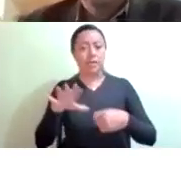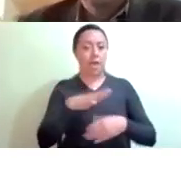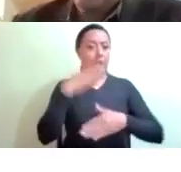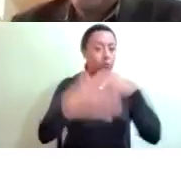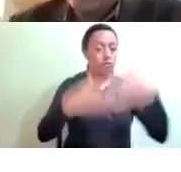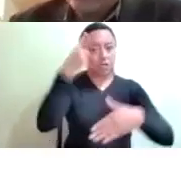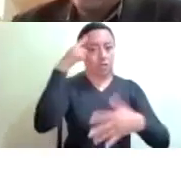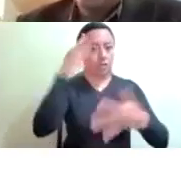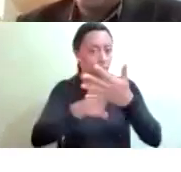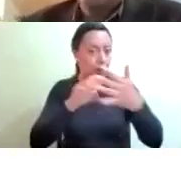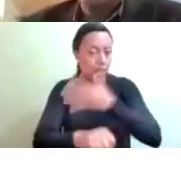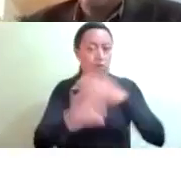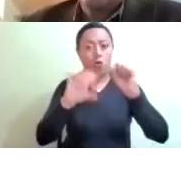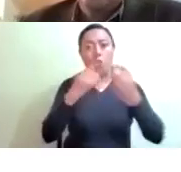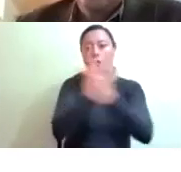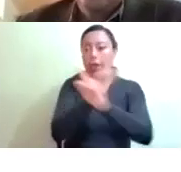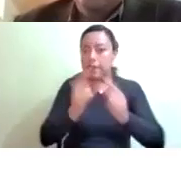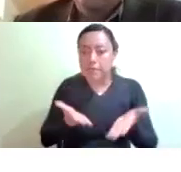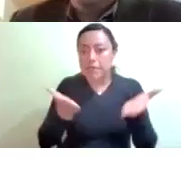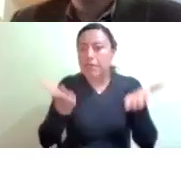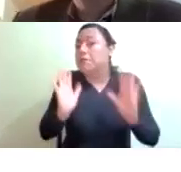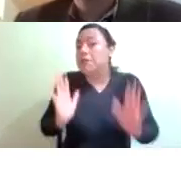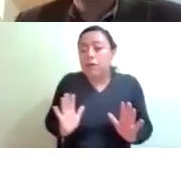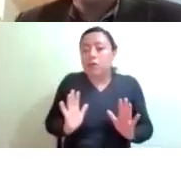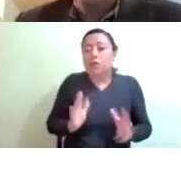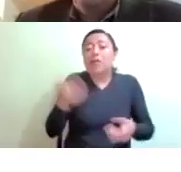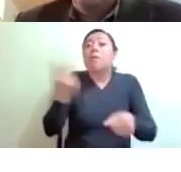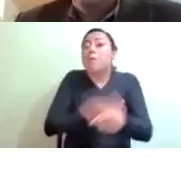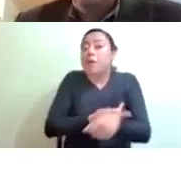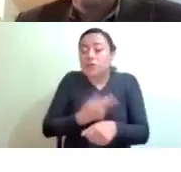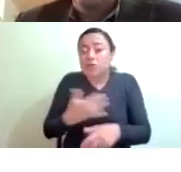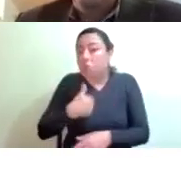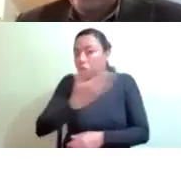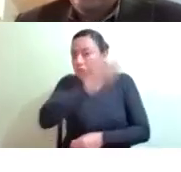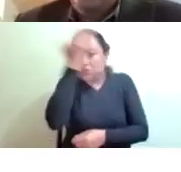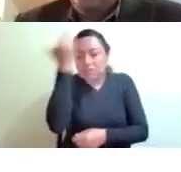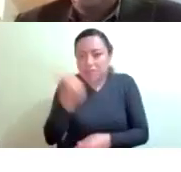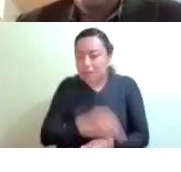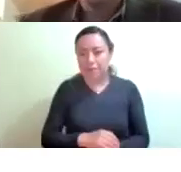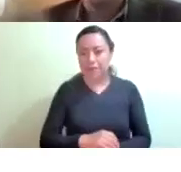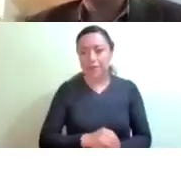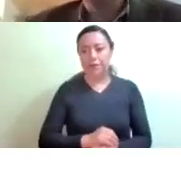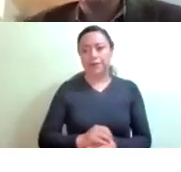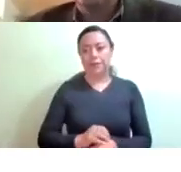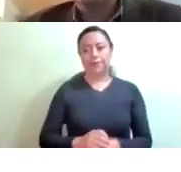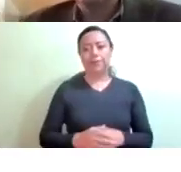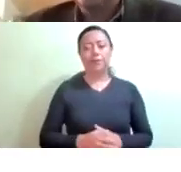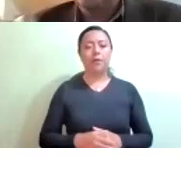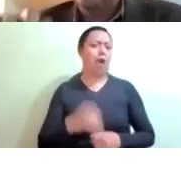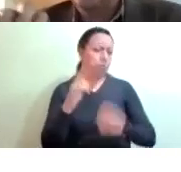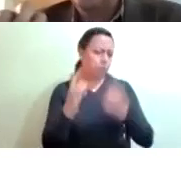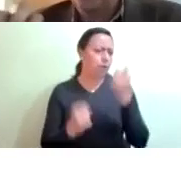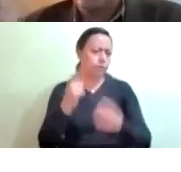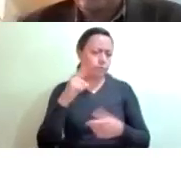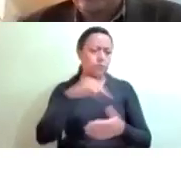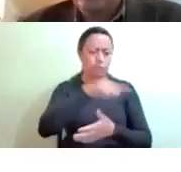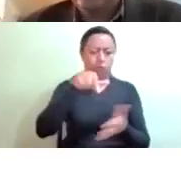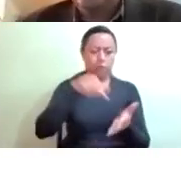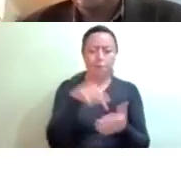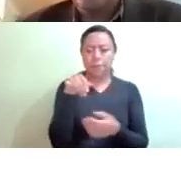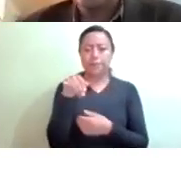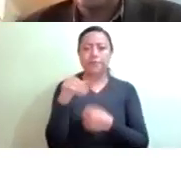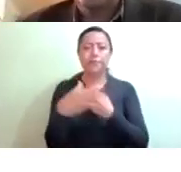se dejó en libertad, si esa persona, o sea, qué fue lo que pasó con la puesta a disposición. En algunos lugares sí, por las